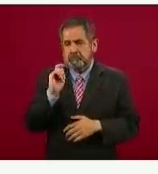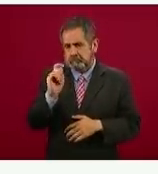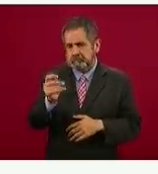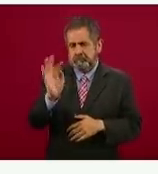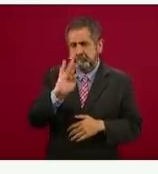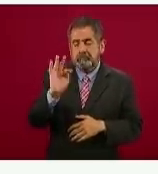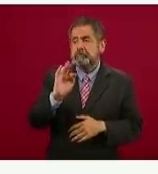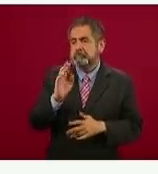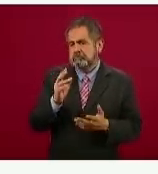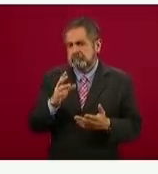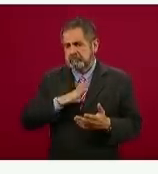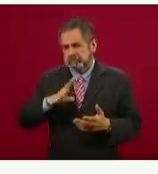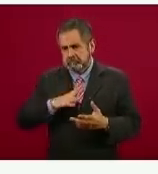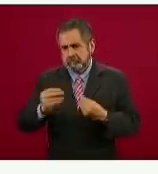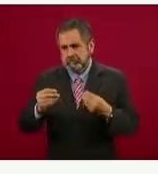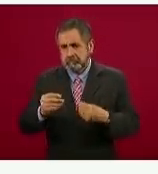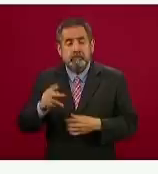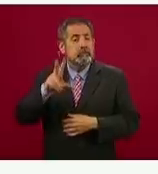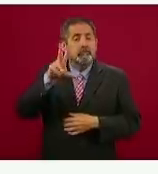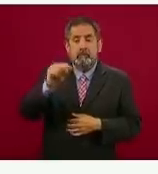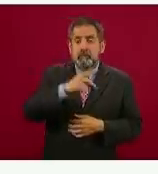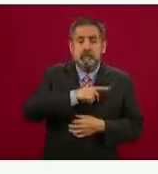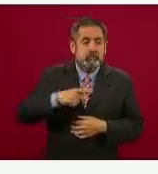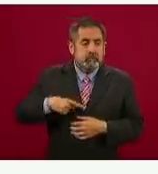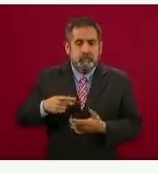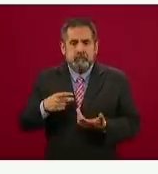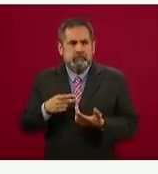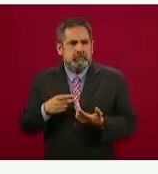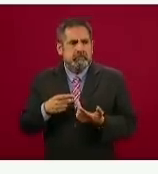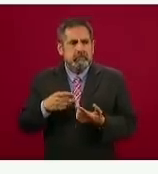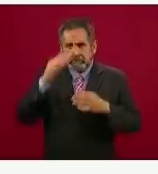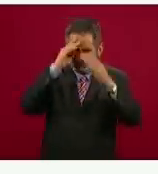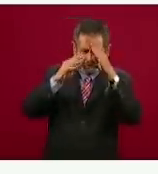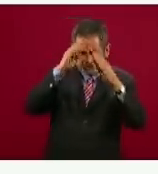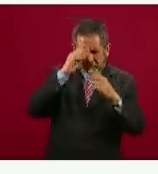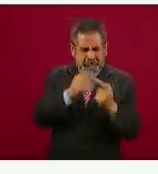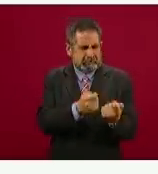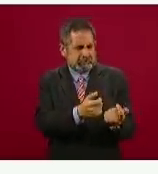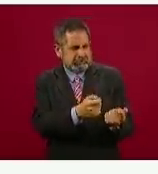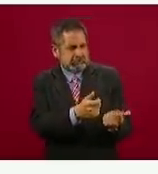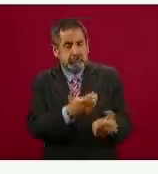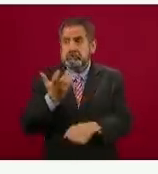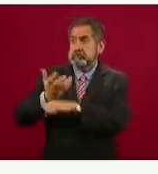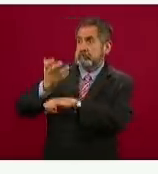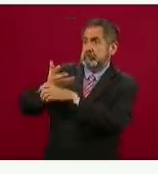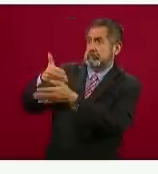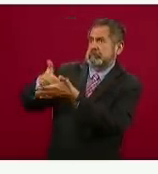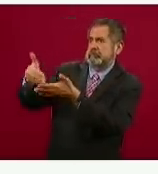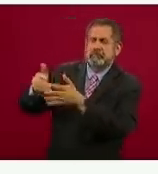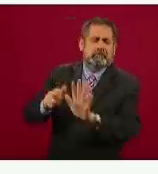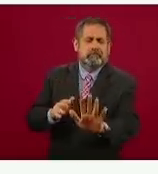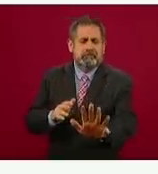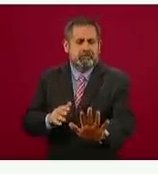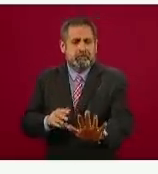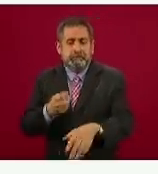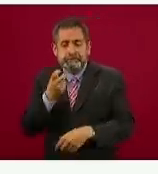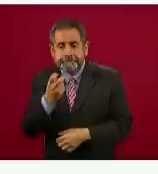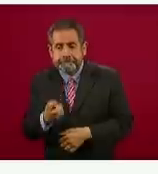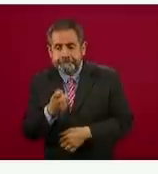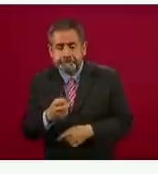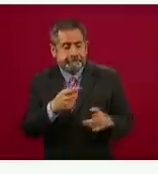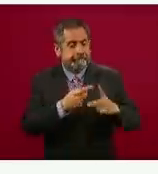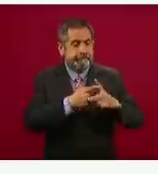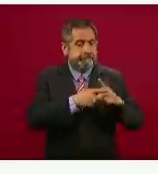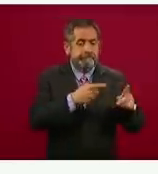haber ninguna inquietud de que por qué México tiene poquitos casos mientras Estados Unidos ya tiene más de 1000. Esta es la realidad y estas son